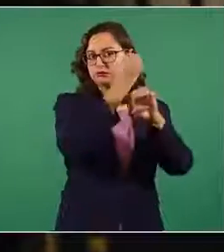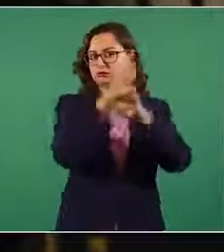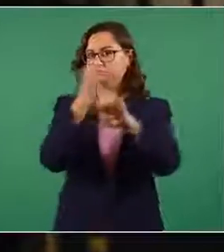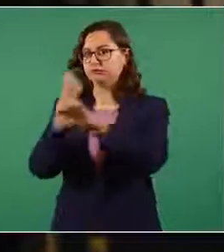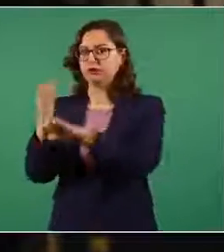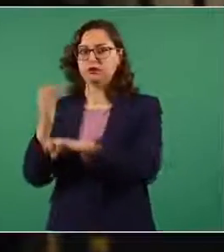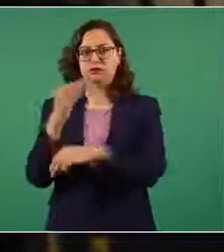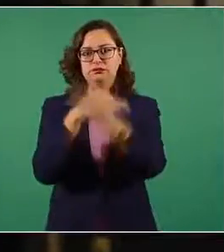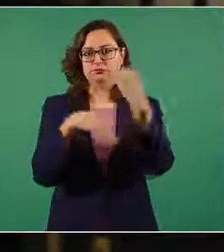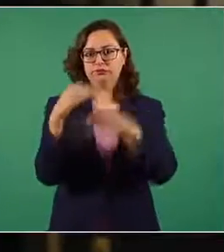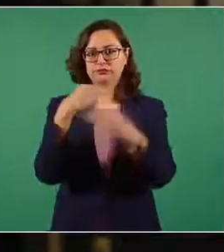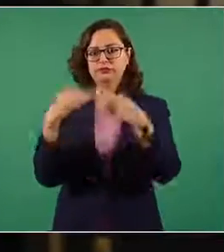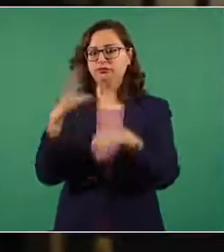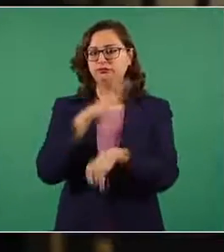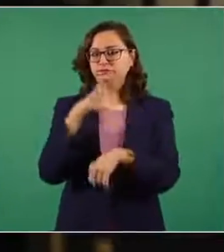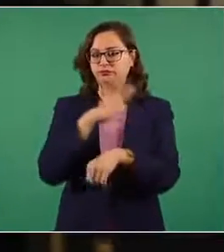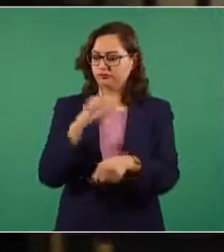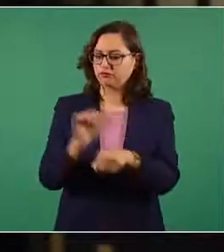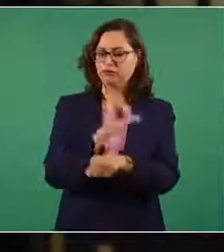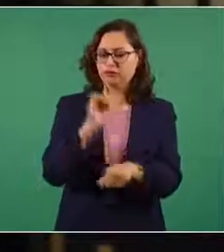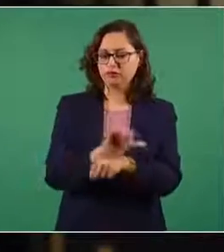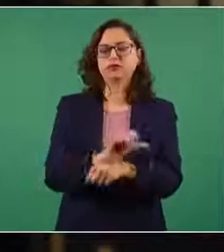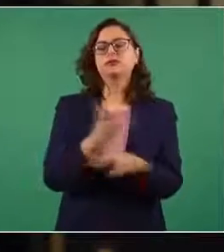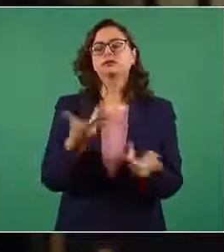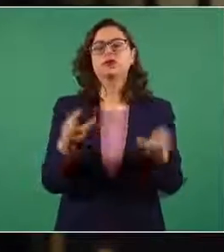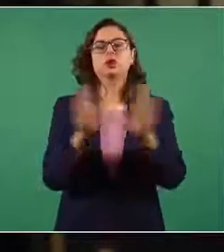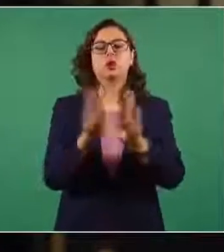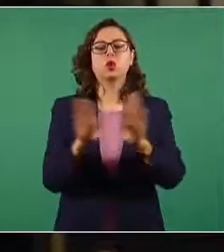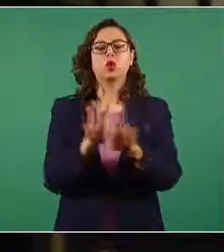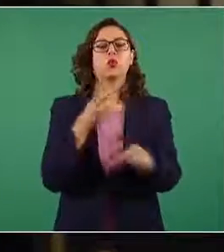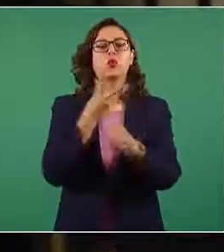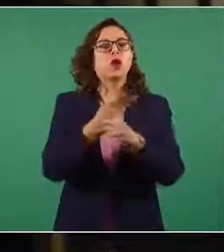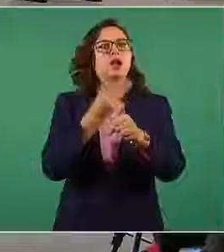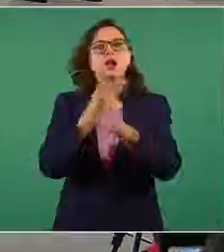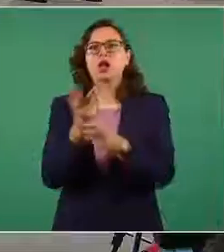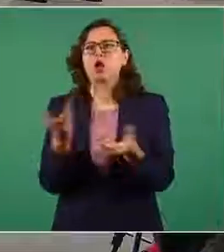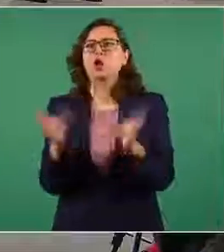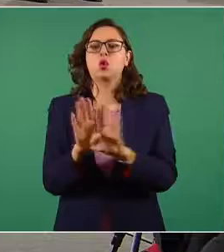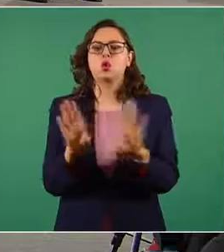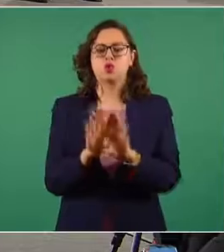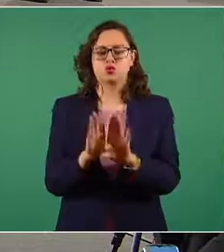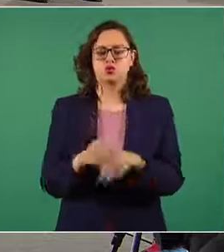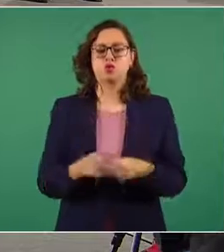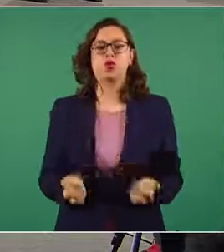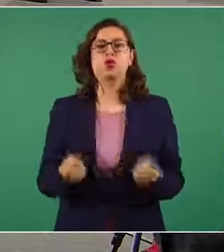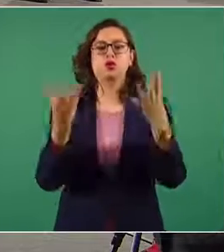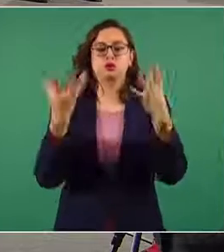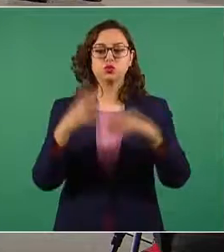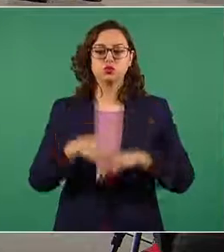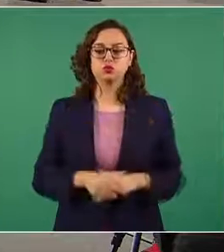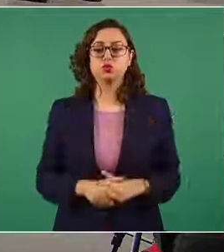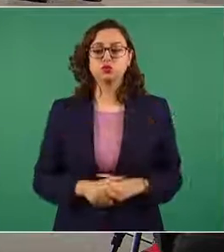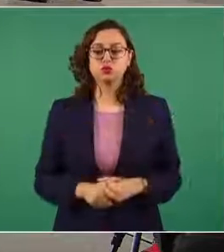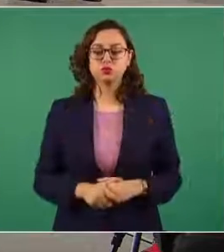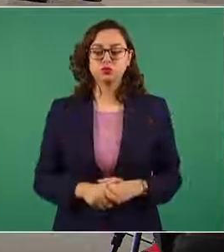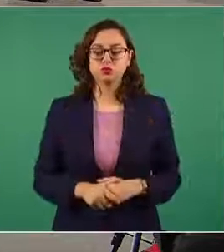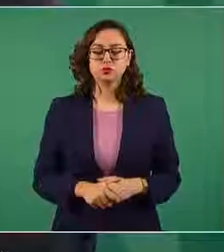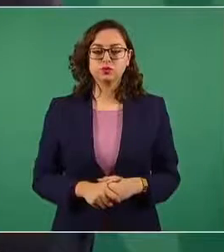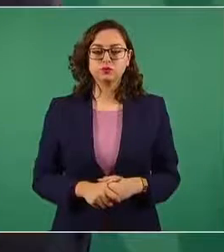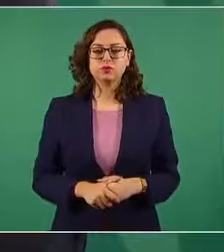usted comentó que se va a extender este programa a toda, sí, la frontera. En un mes vamos a tener